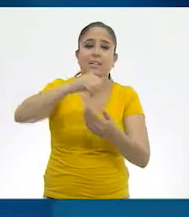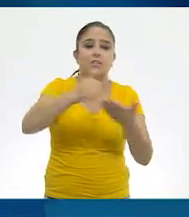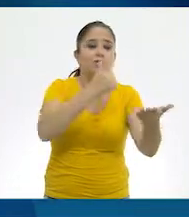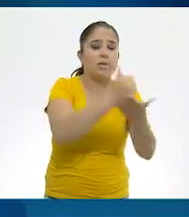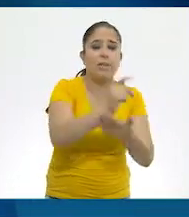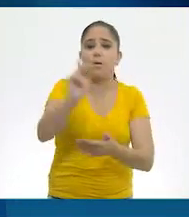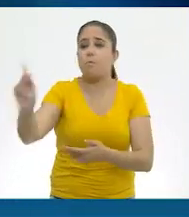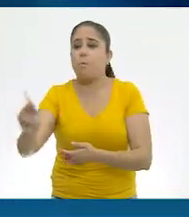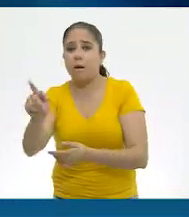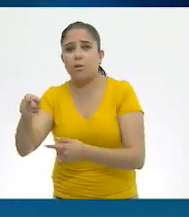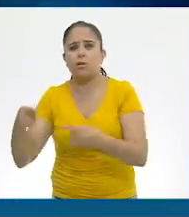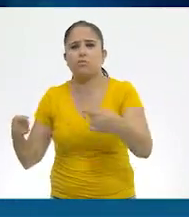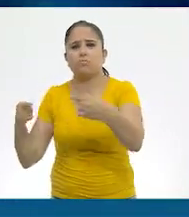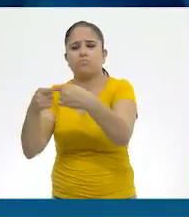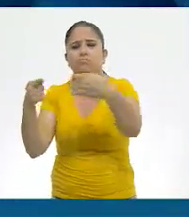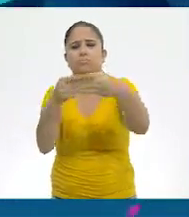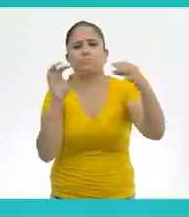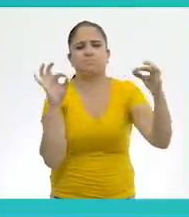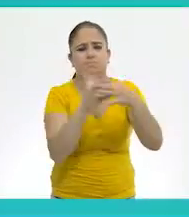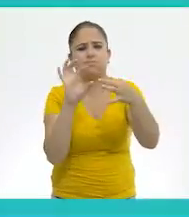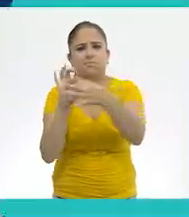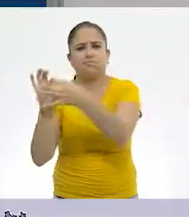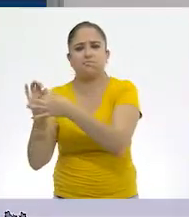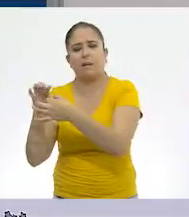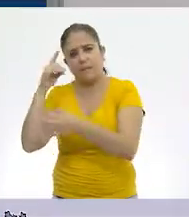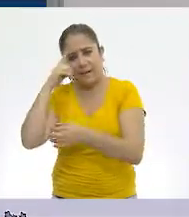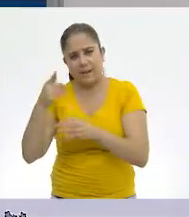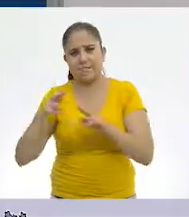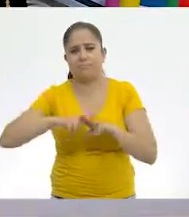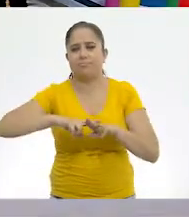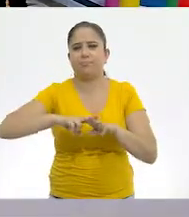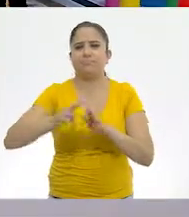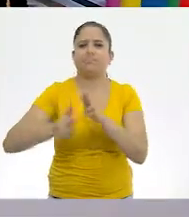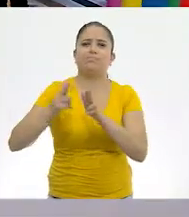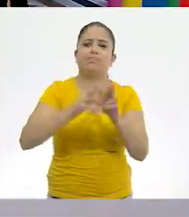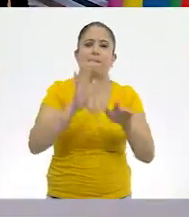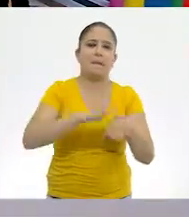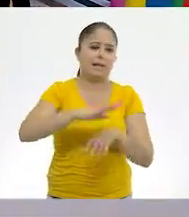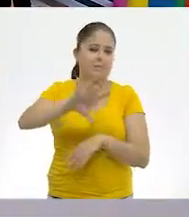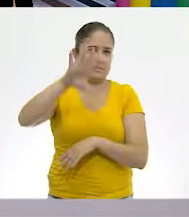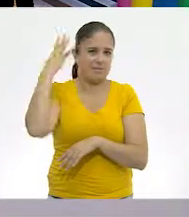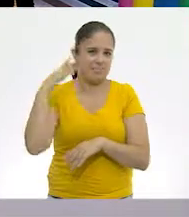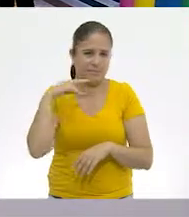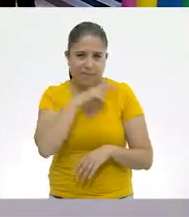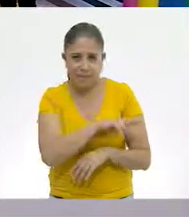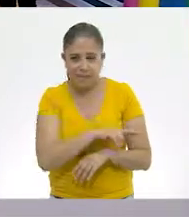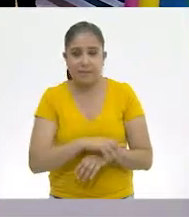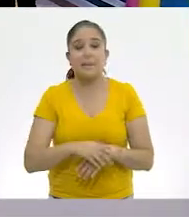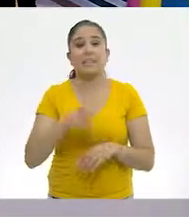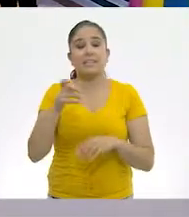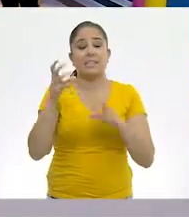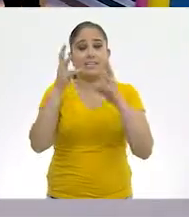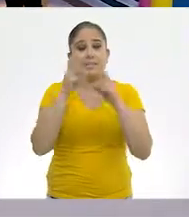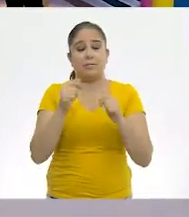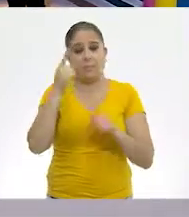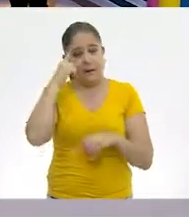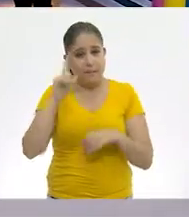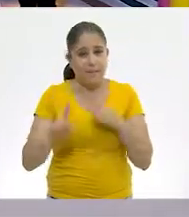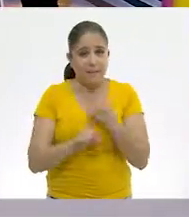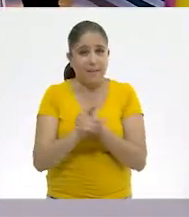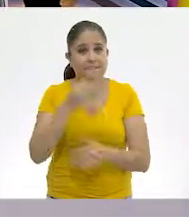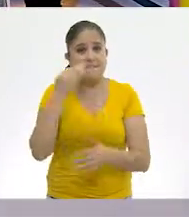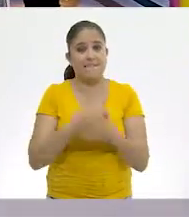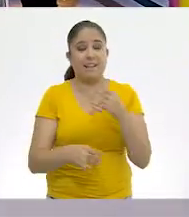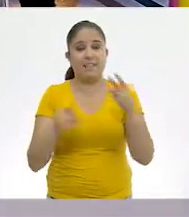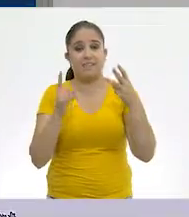pueblos que hasta entonces habían estado completamente aislados. Y ya que hablábamos de resolver viejos problemas, nos falta